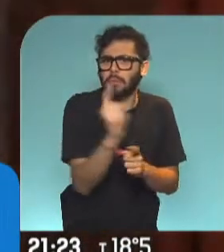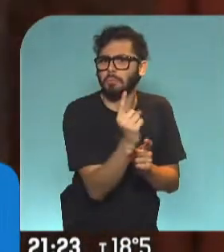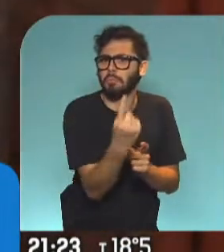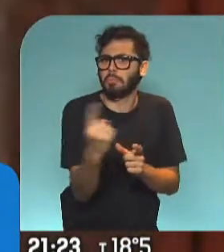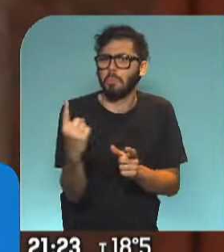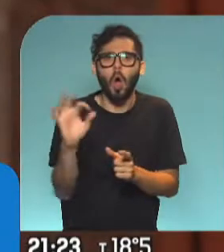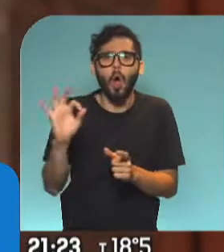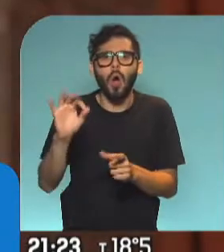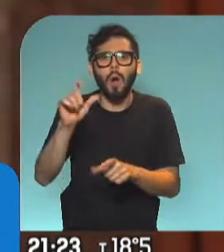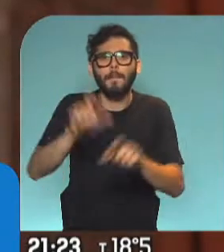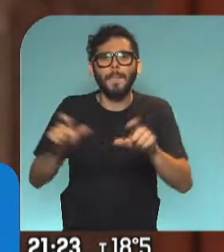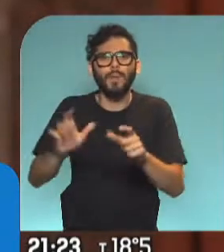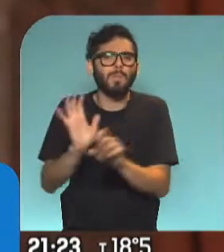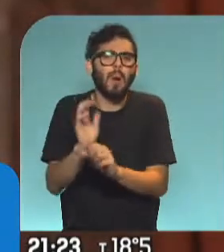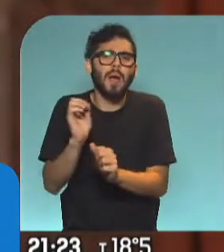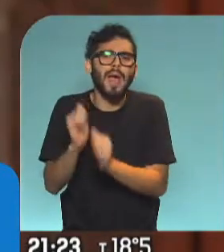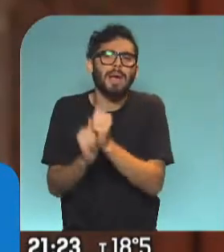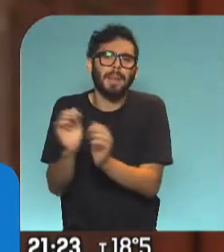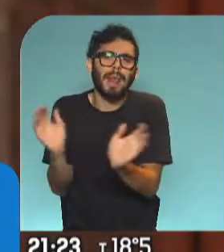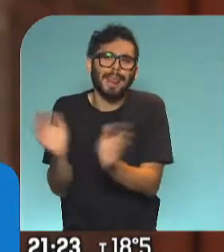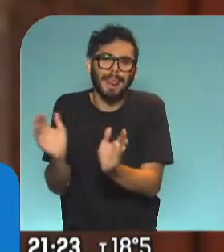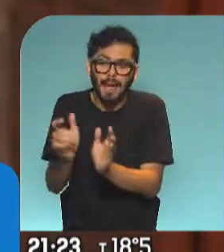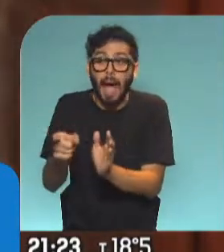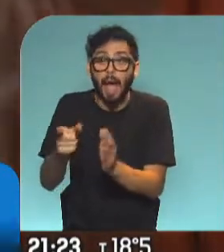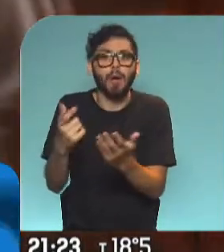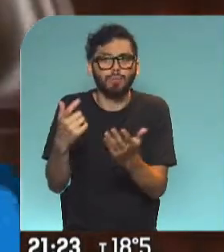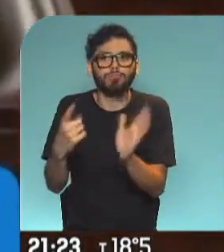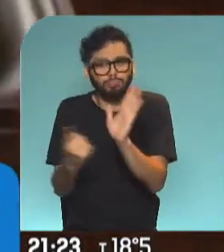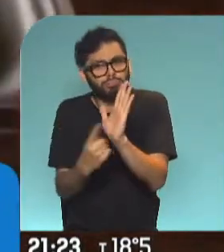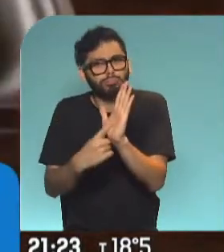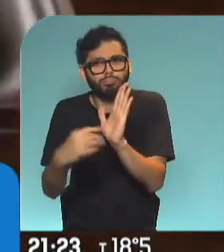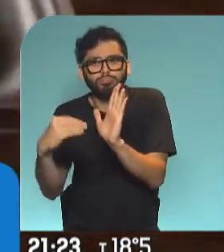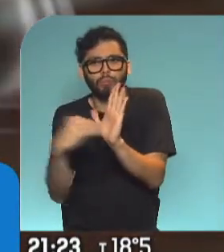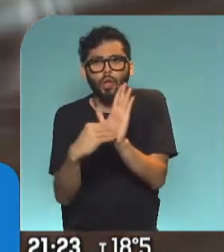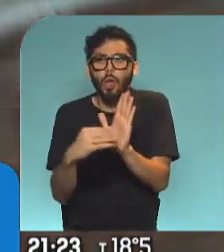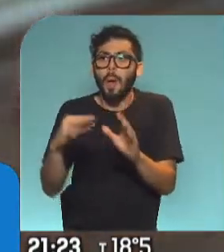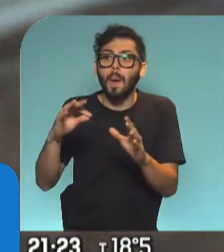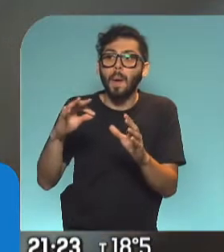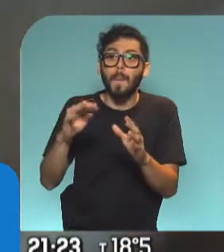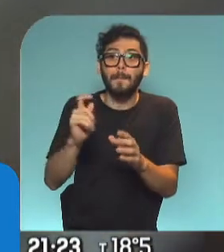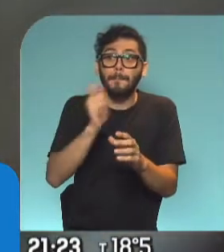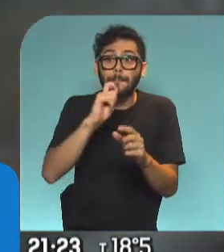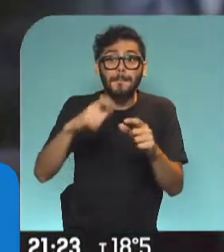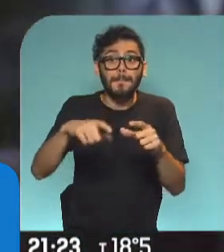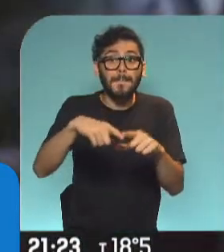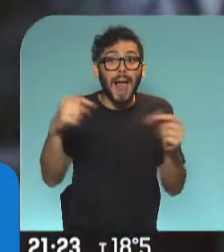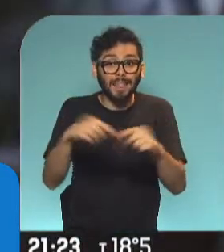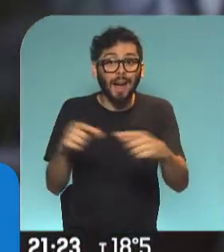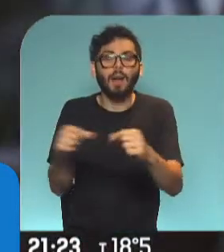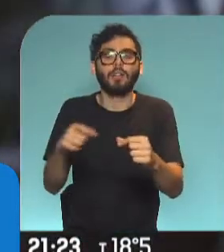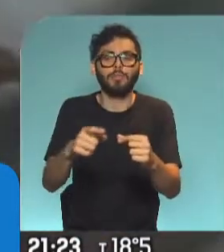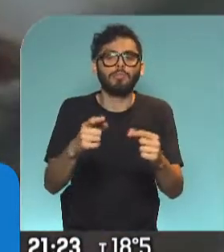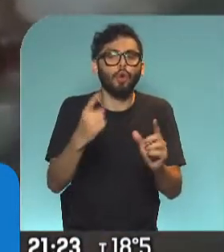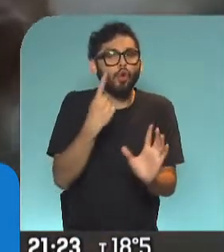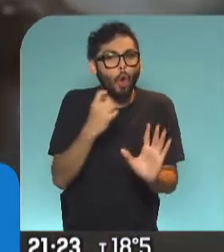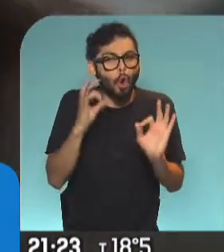personas que tengan como una mini empresa para poder cultivar las plantas de marihuana bajo estrictas reglas de seguridad y de control. Y